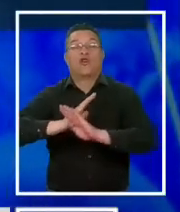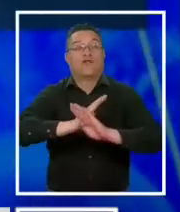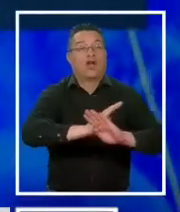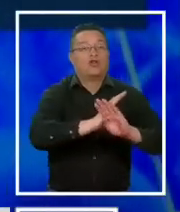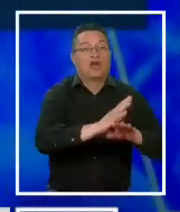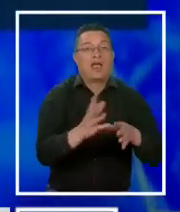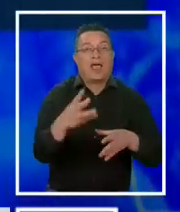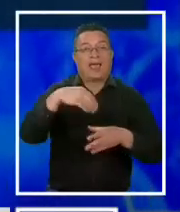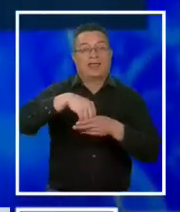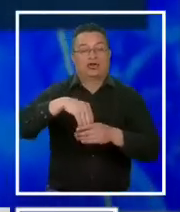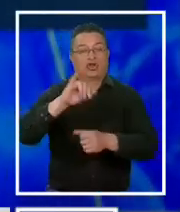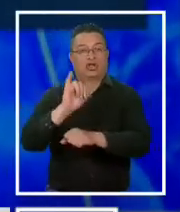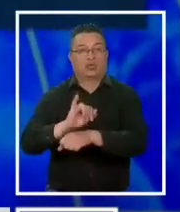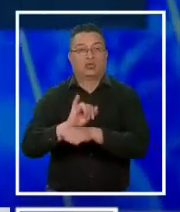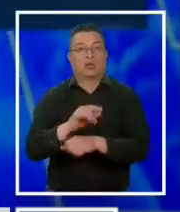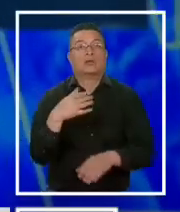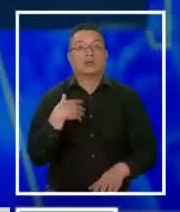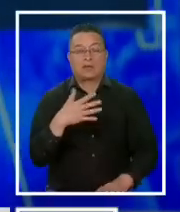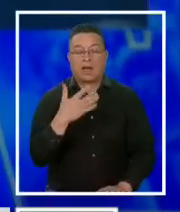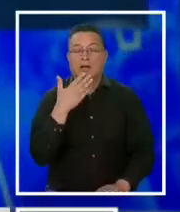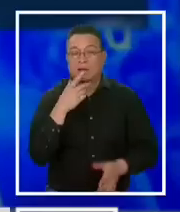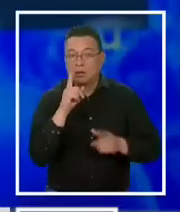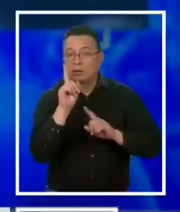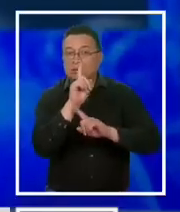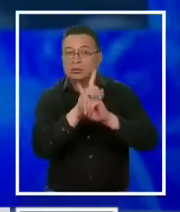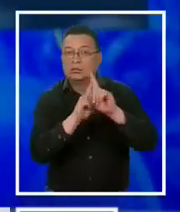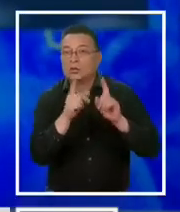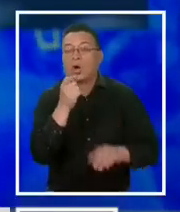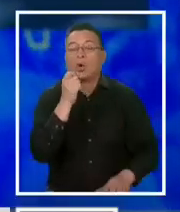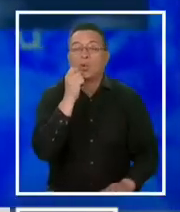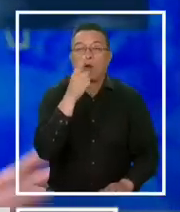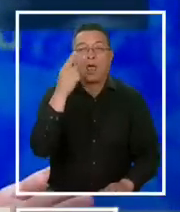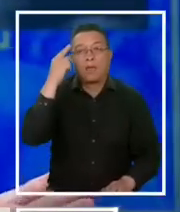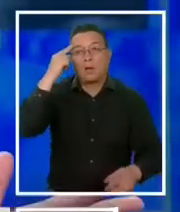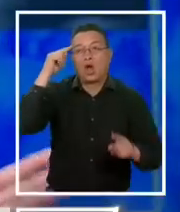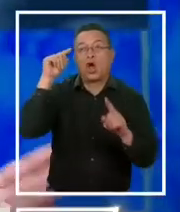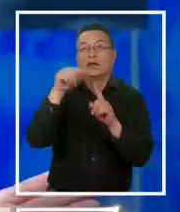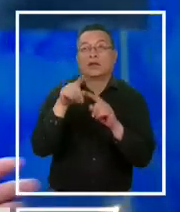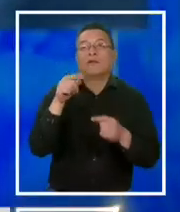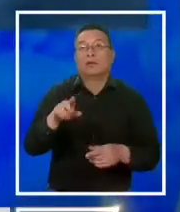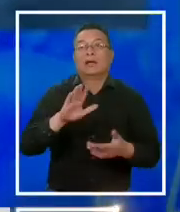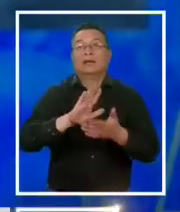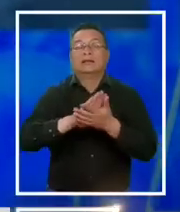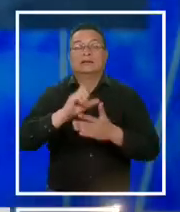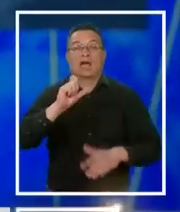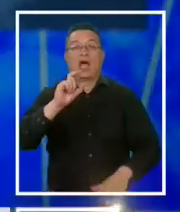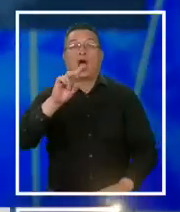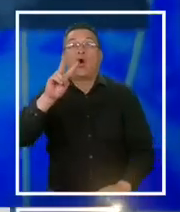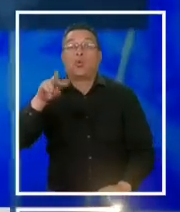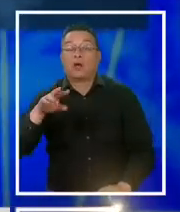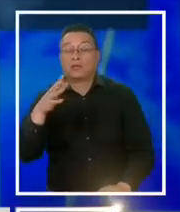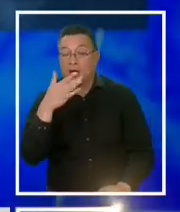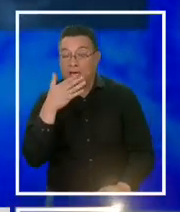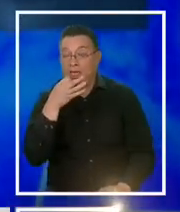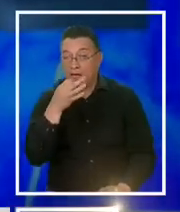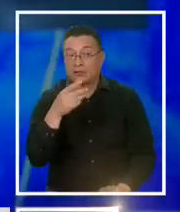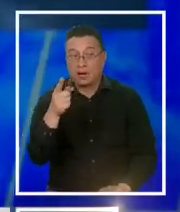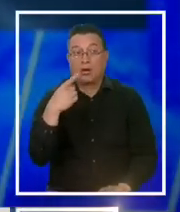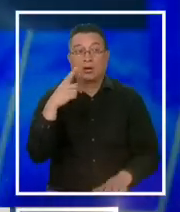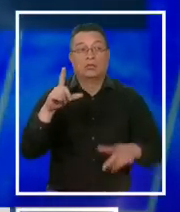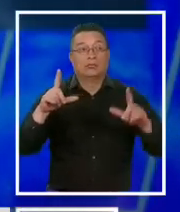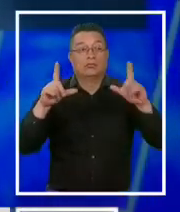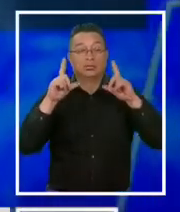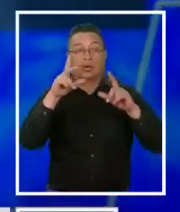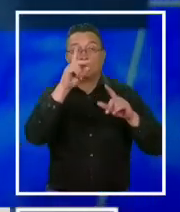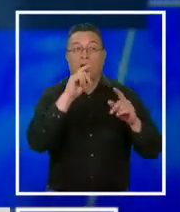de la institución uno se cuestiona también Cuál es la finalidad ustedes decían nos rayamos un poco pero está apareciendo